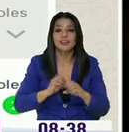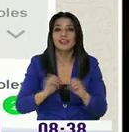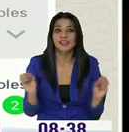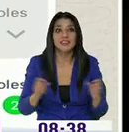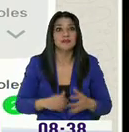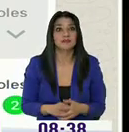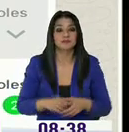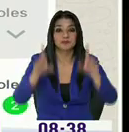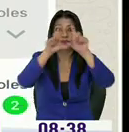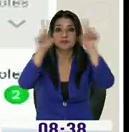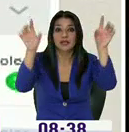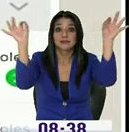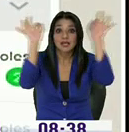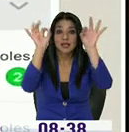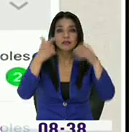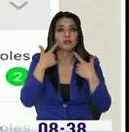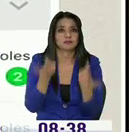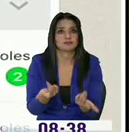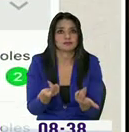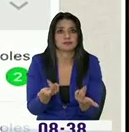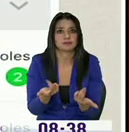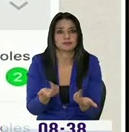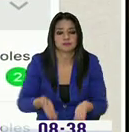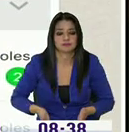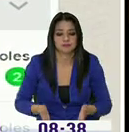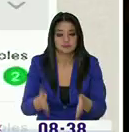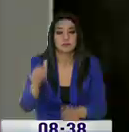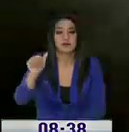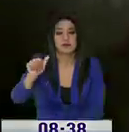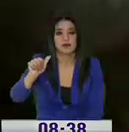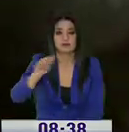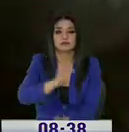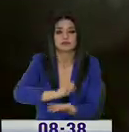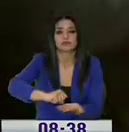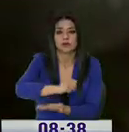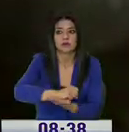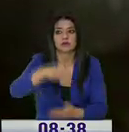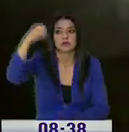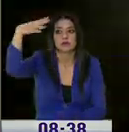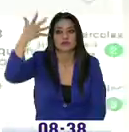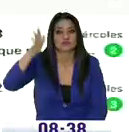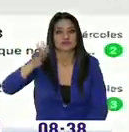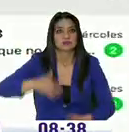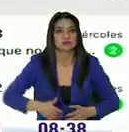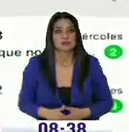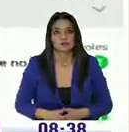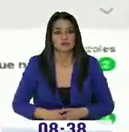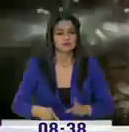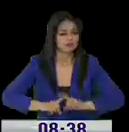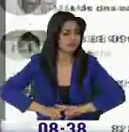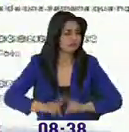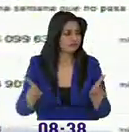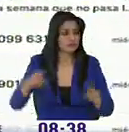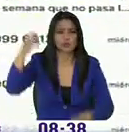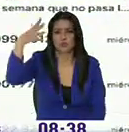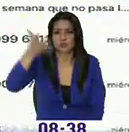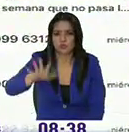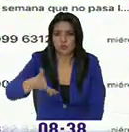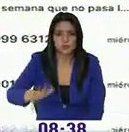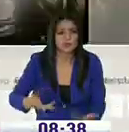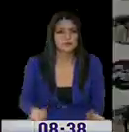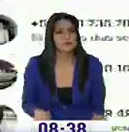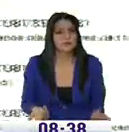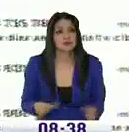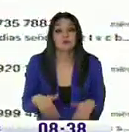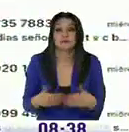¿no? Pero ven, ahí está, sector del pasaje A entre Victoria y Solanda, sin luz. Muchos de estos, sin luz. Miren ustedes,